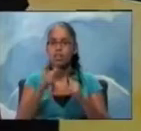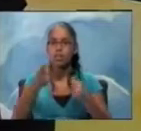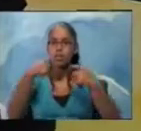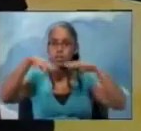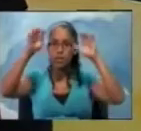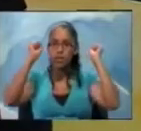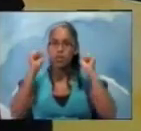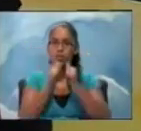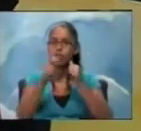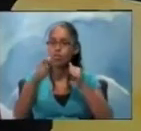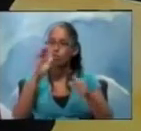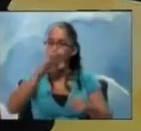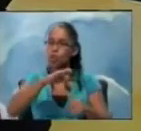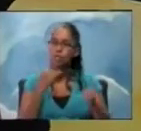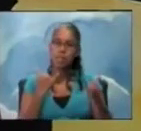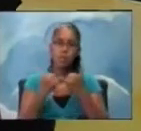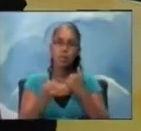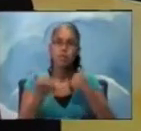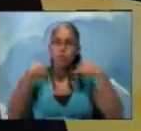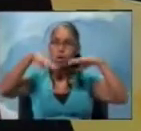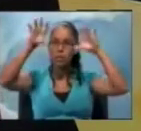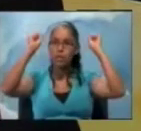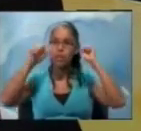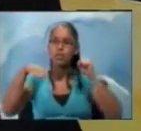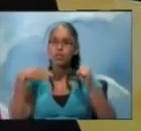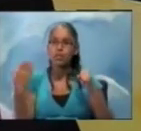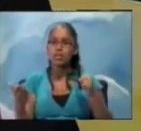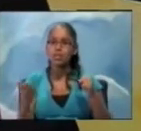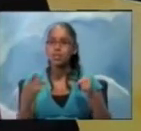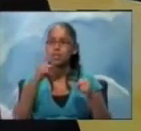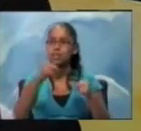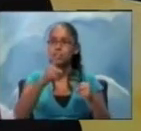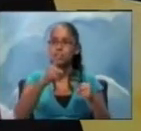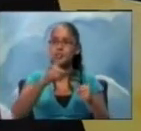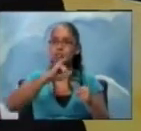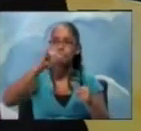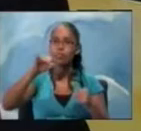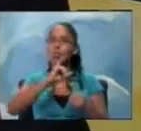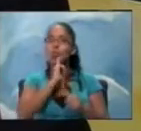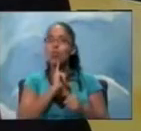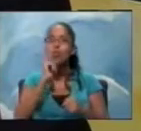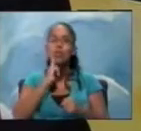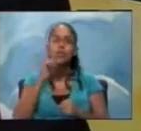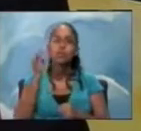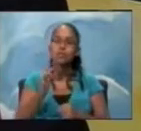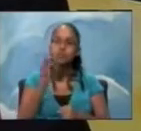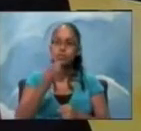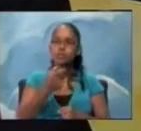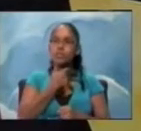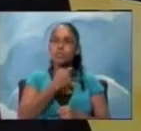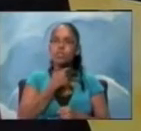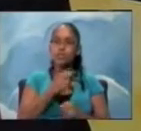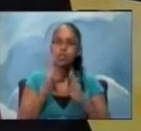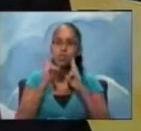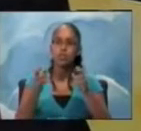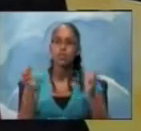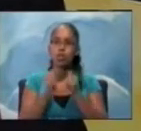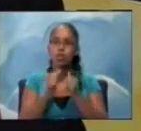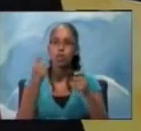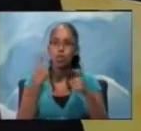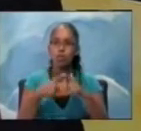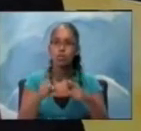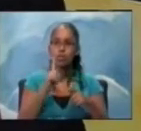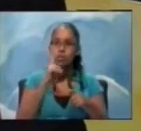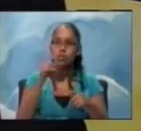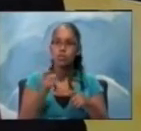con esto estoy concluyendo, hemos aprendido del doctor Puerta que el judío siempre le gusta contestar con otra pregunta.